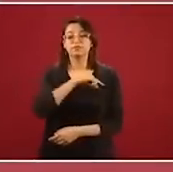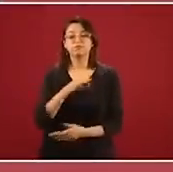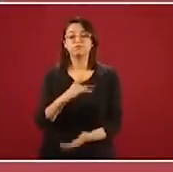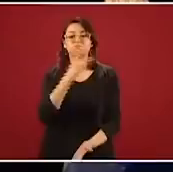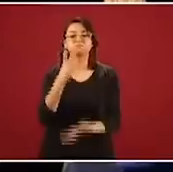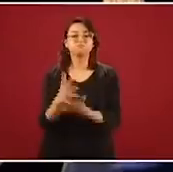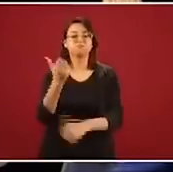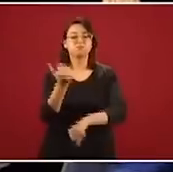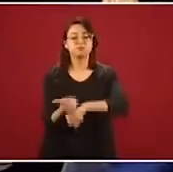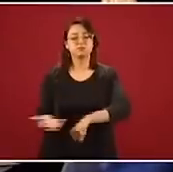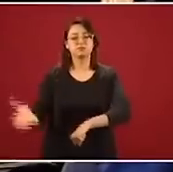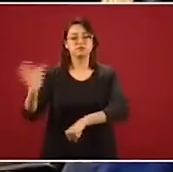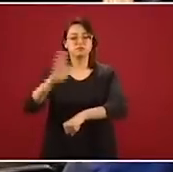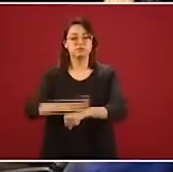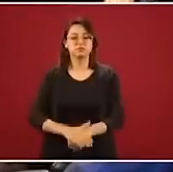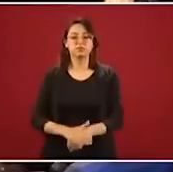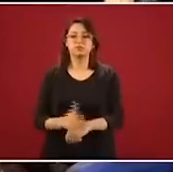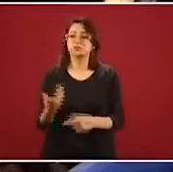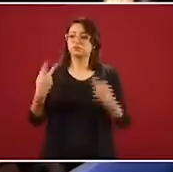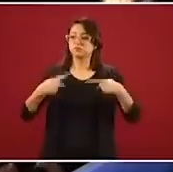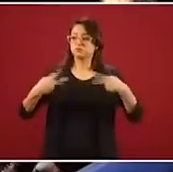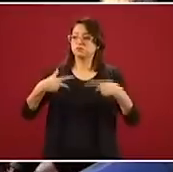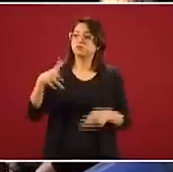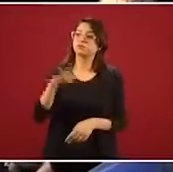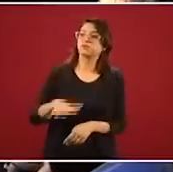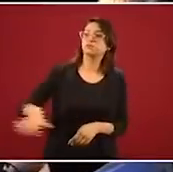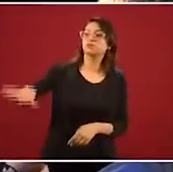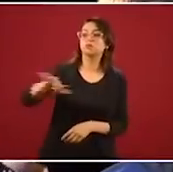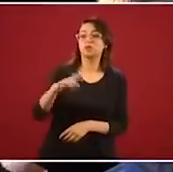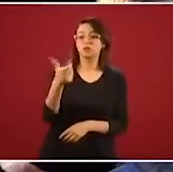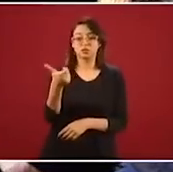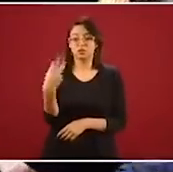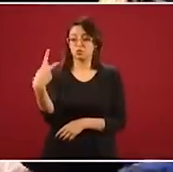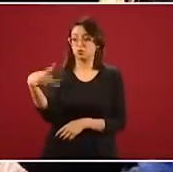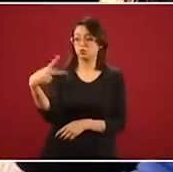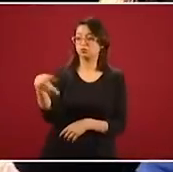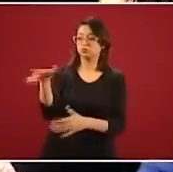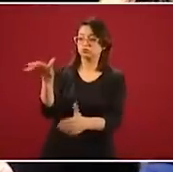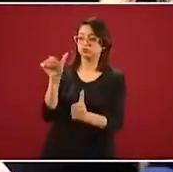administradores de los dineros del pueblo.